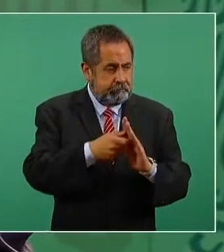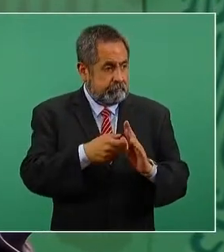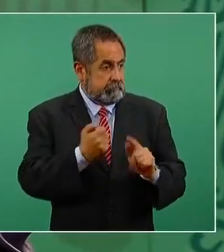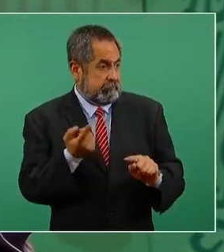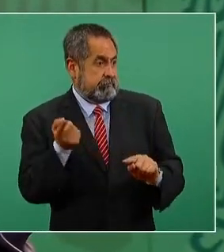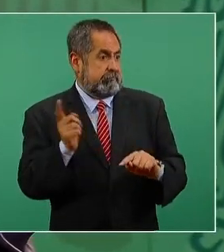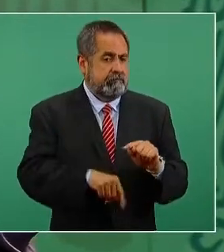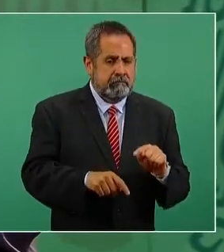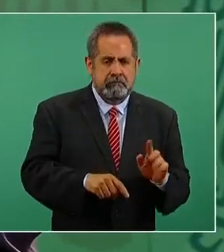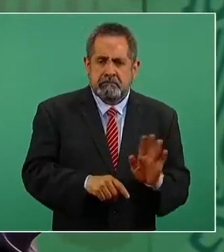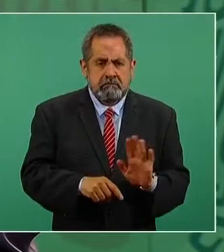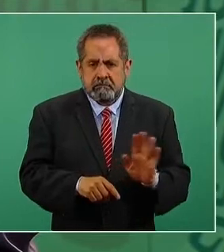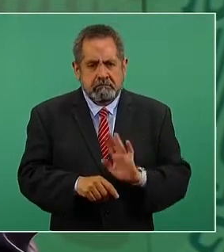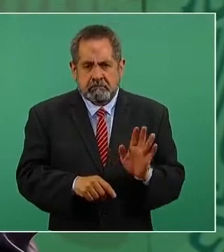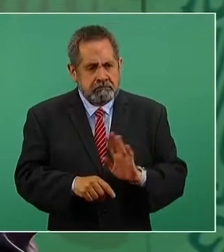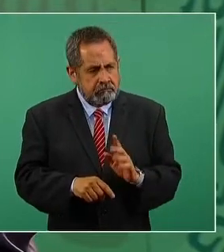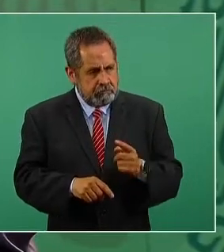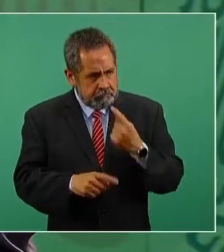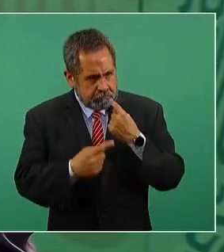con